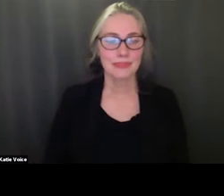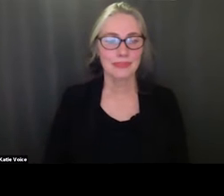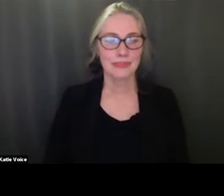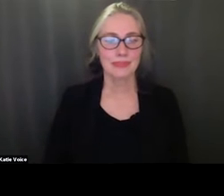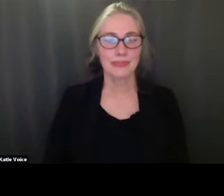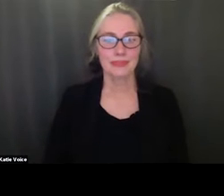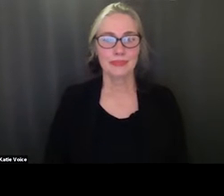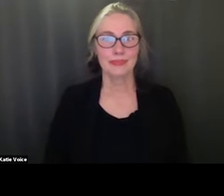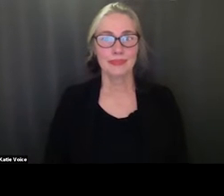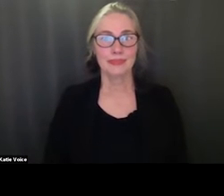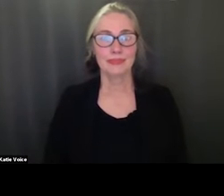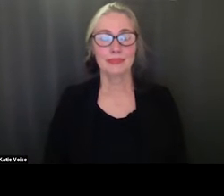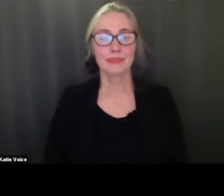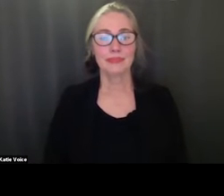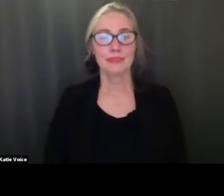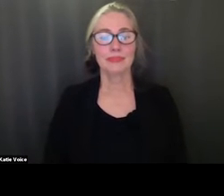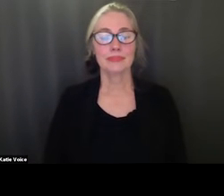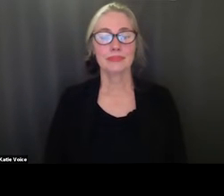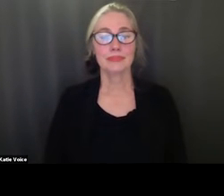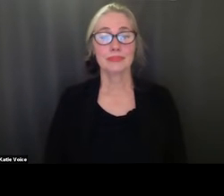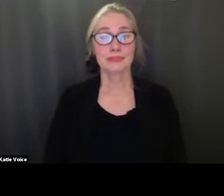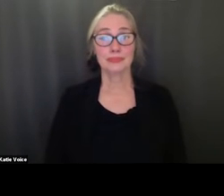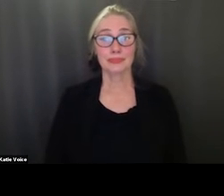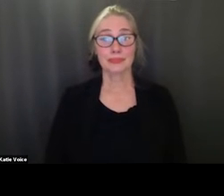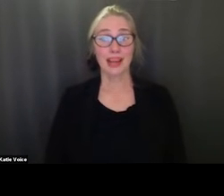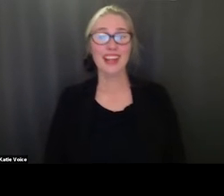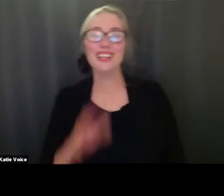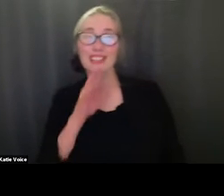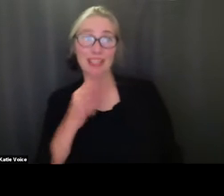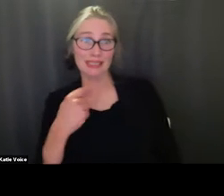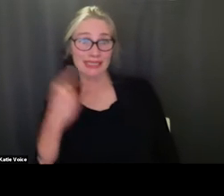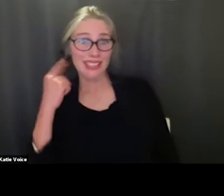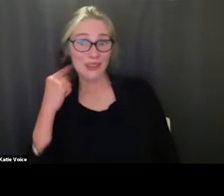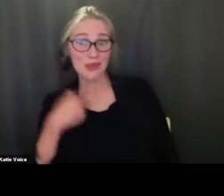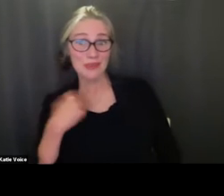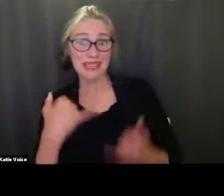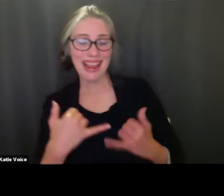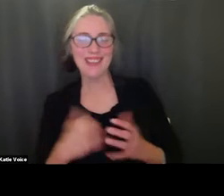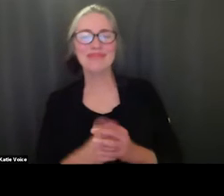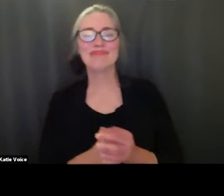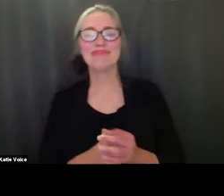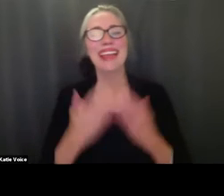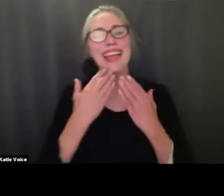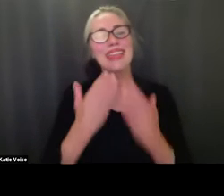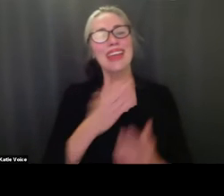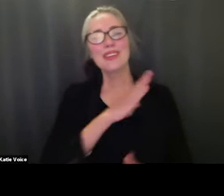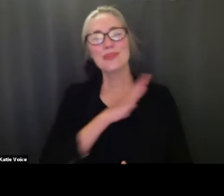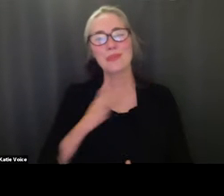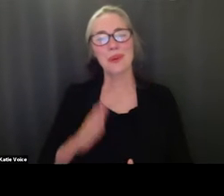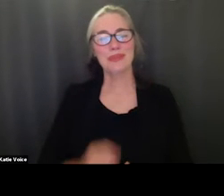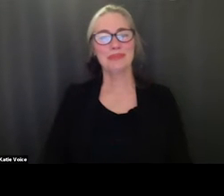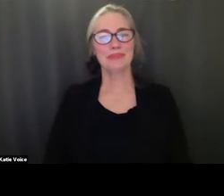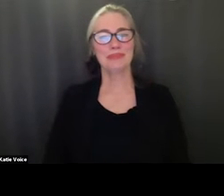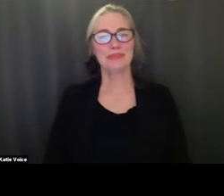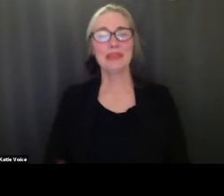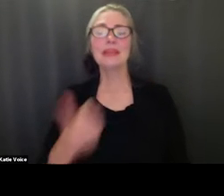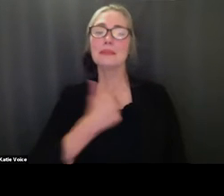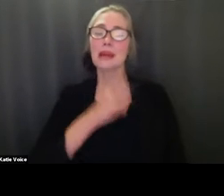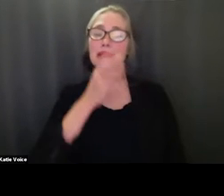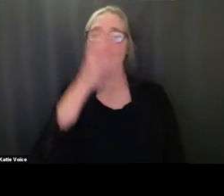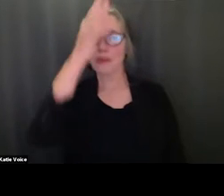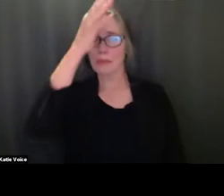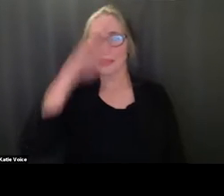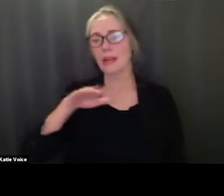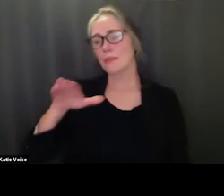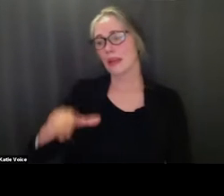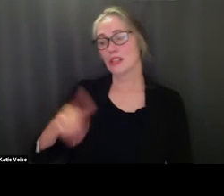¿Me escuchan? Sí. Muchas gracias, consejo. Yo soy una madre de un niño en kindergarten y vengo ante